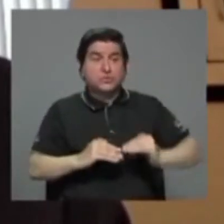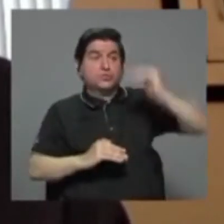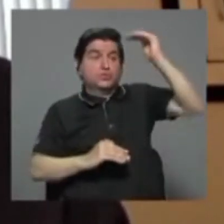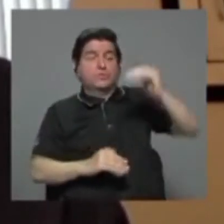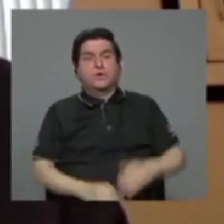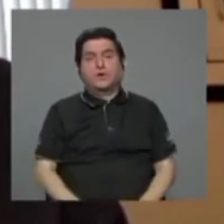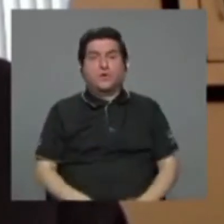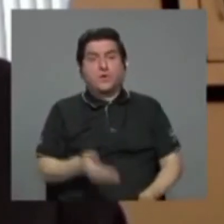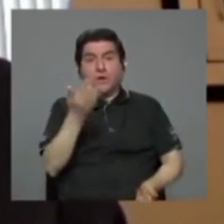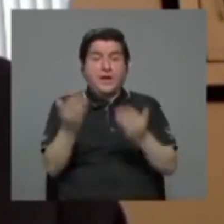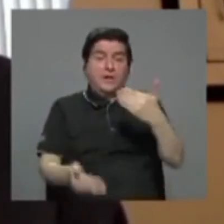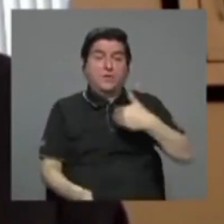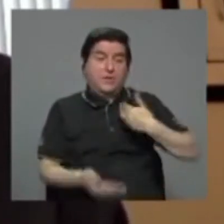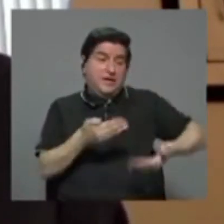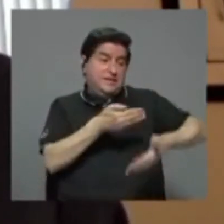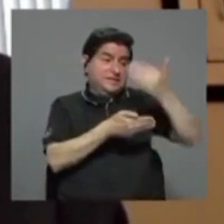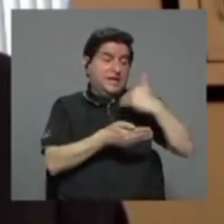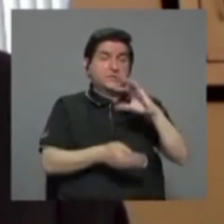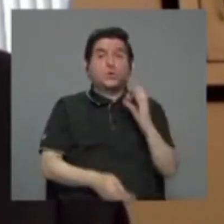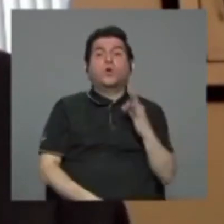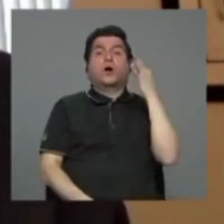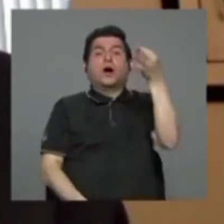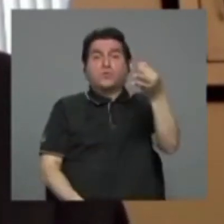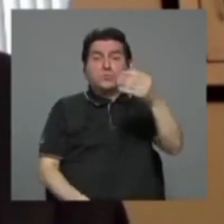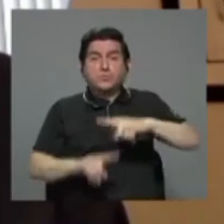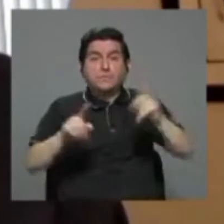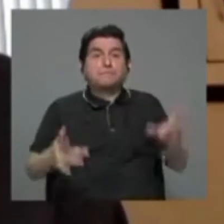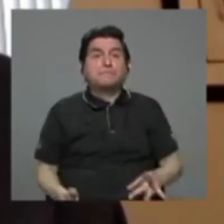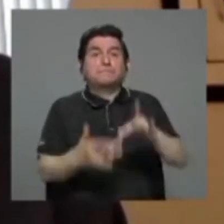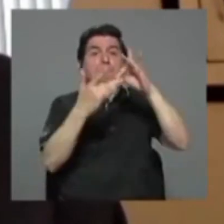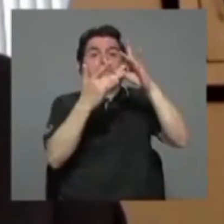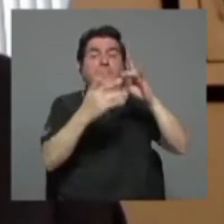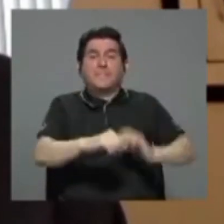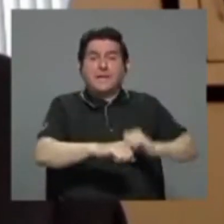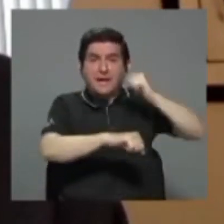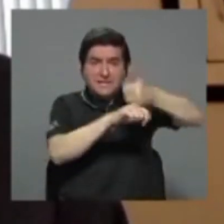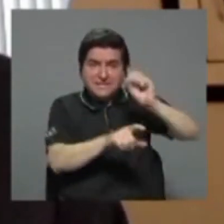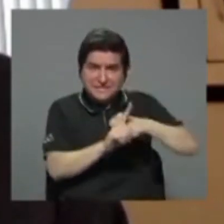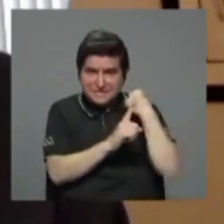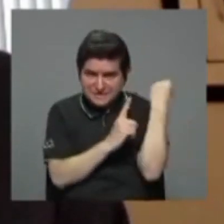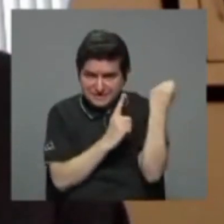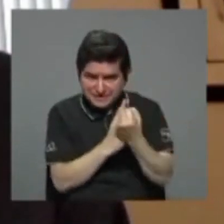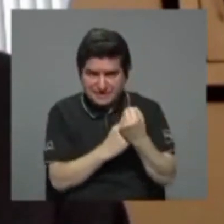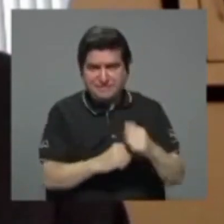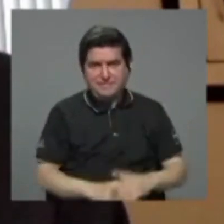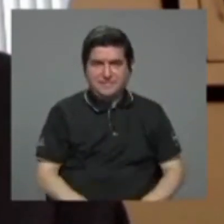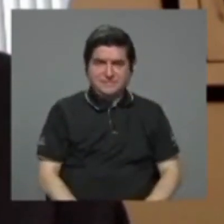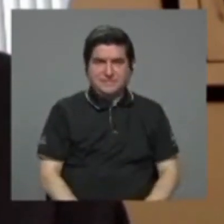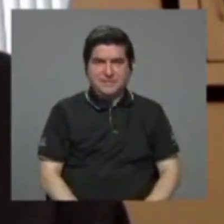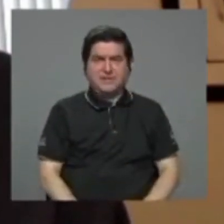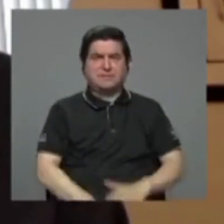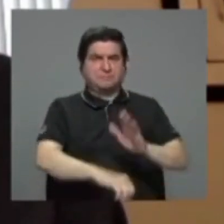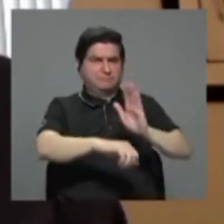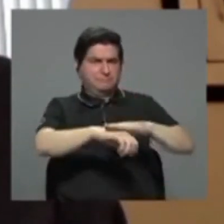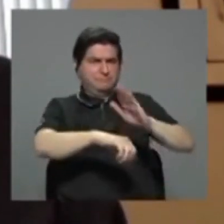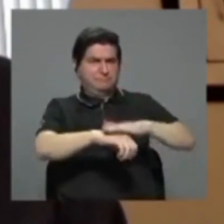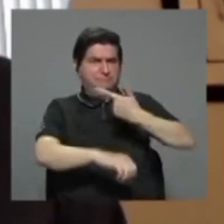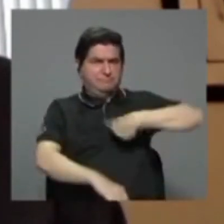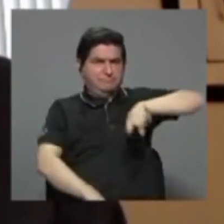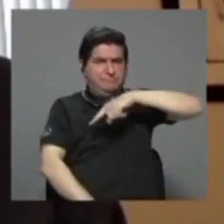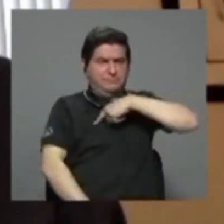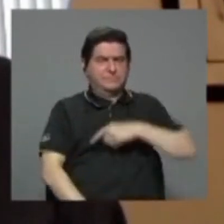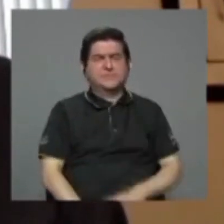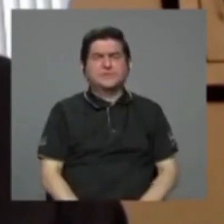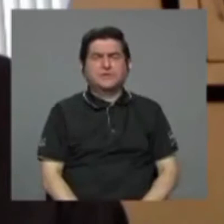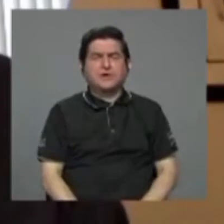probablemente todavía tendremos, pero sobre todo para crear condiciones que permitan al